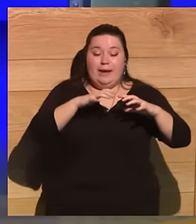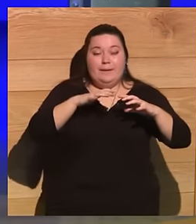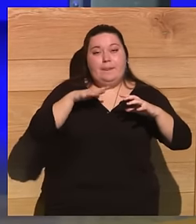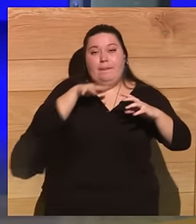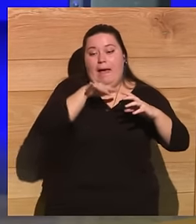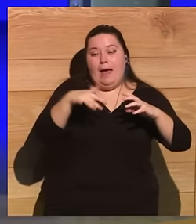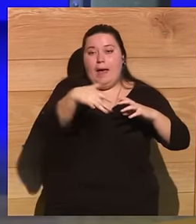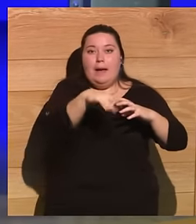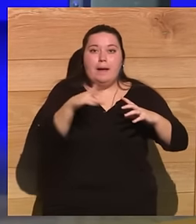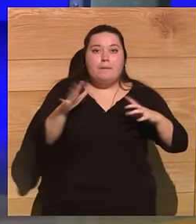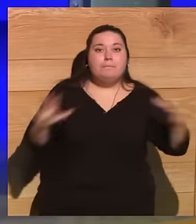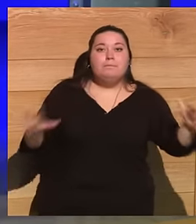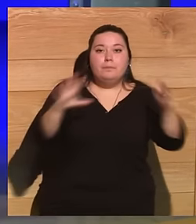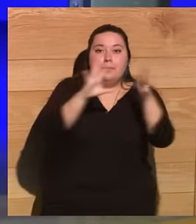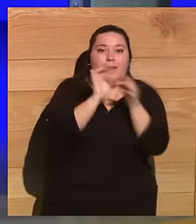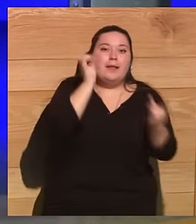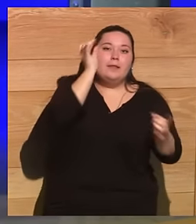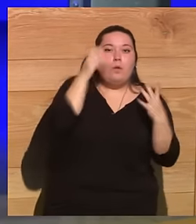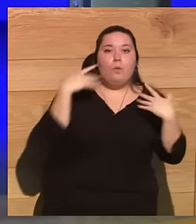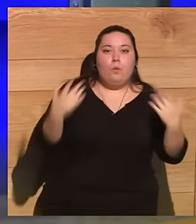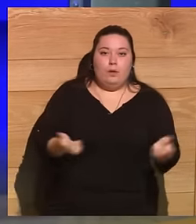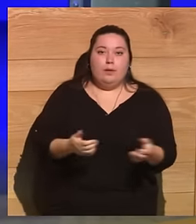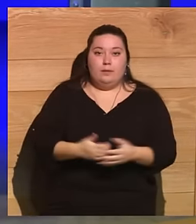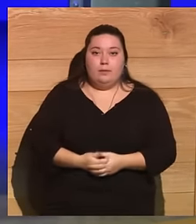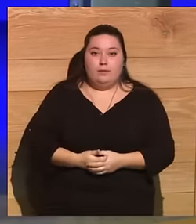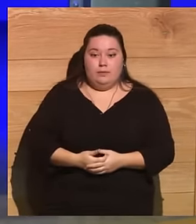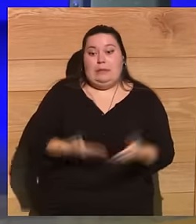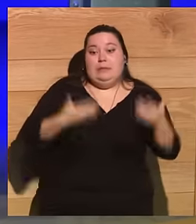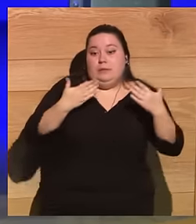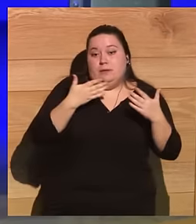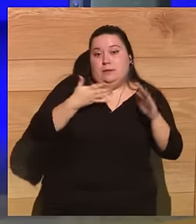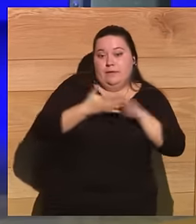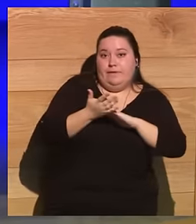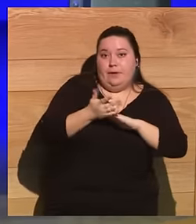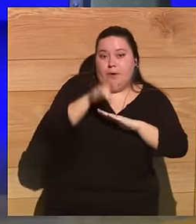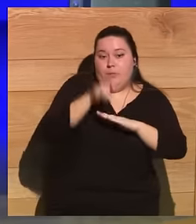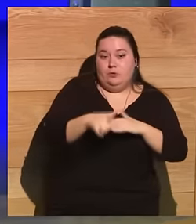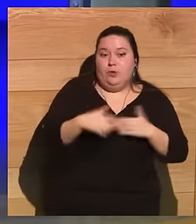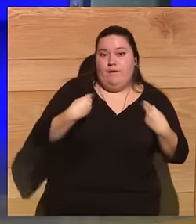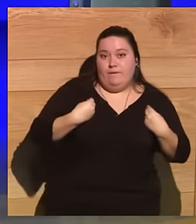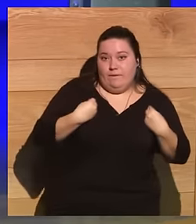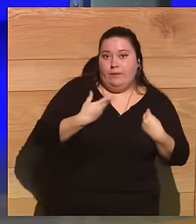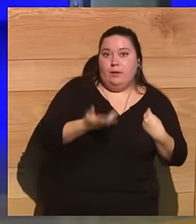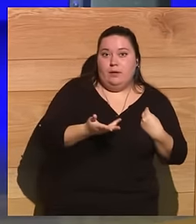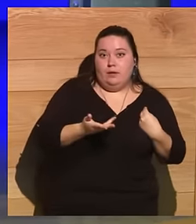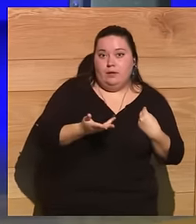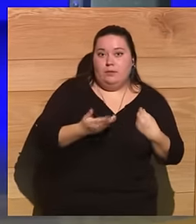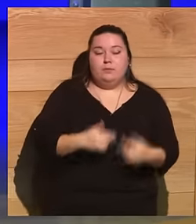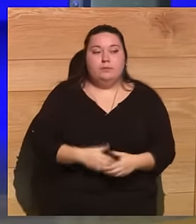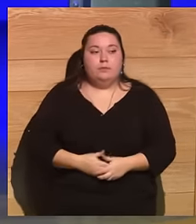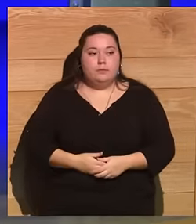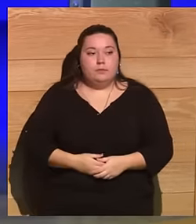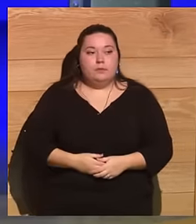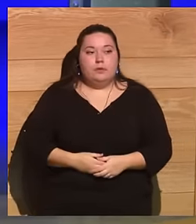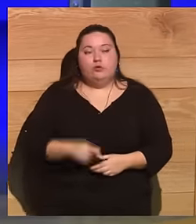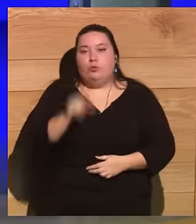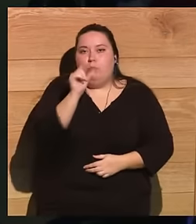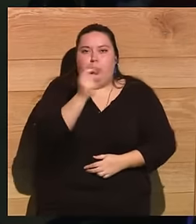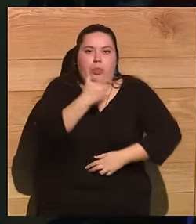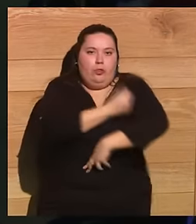y por qué lo podíamos ver en una persona que estaba viva sin que tuviera consecuencias por esta pequeña dosis de